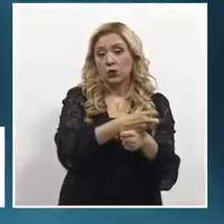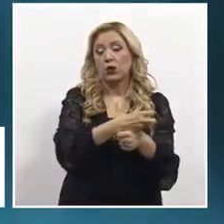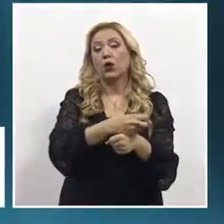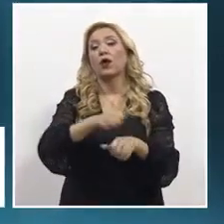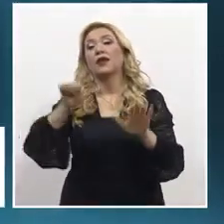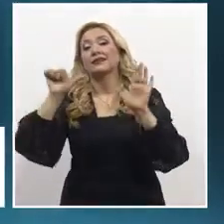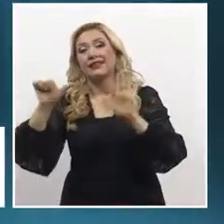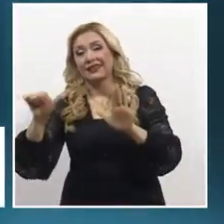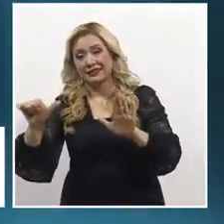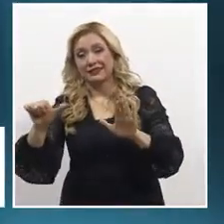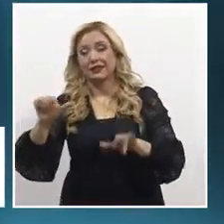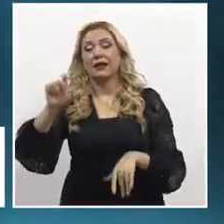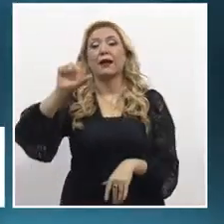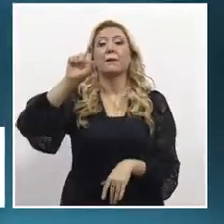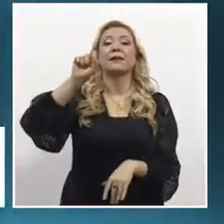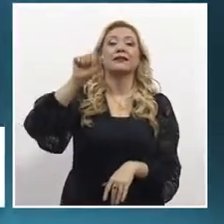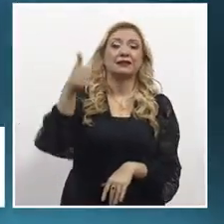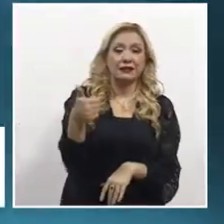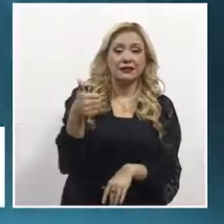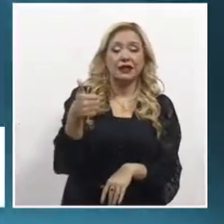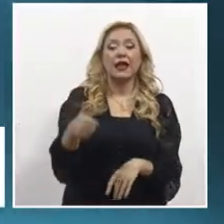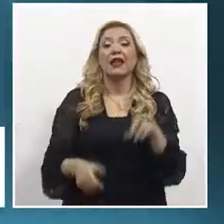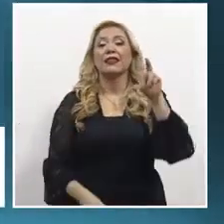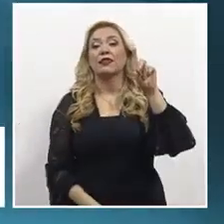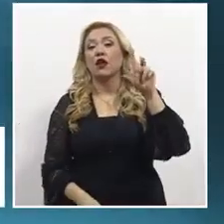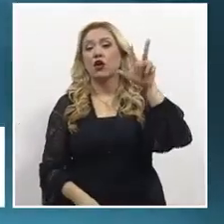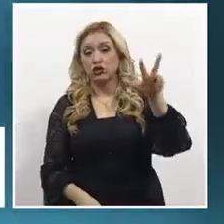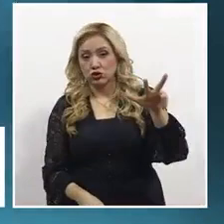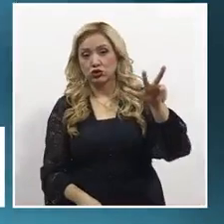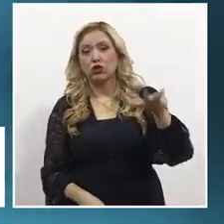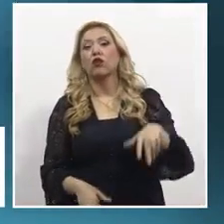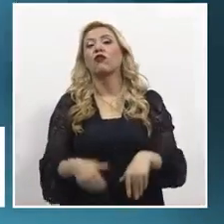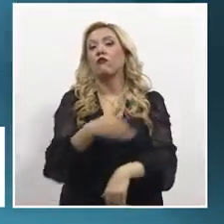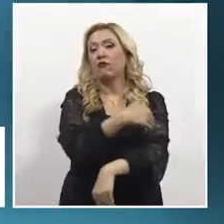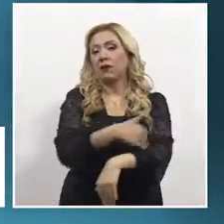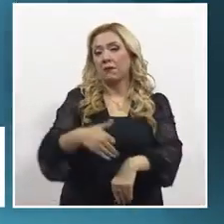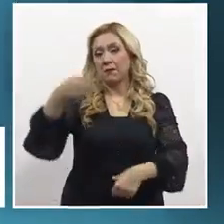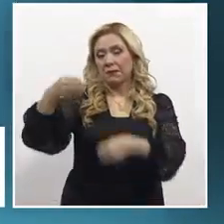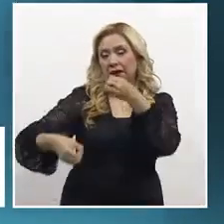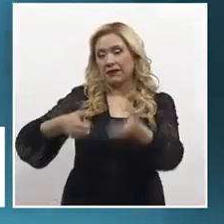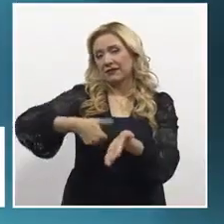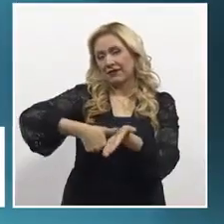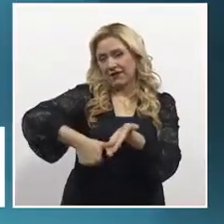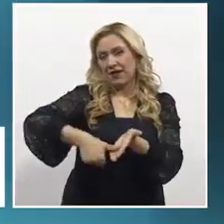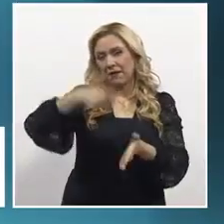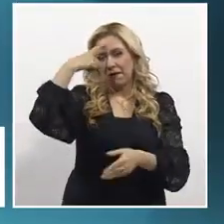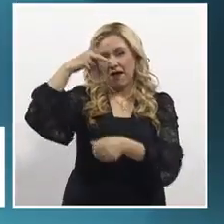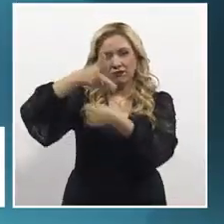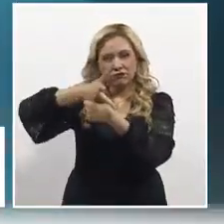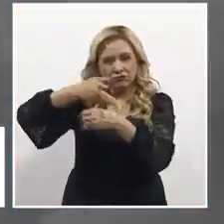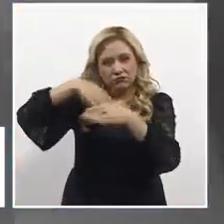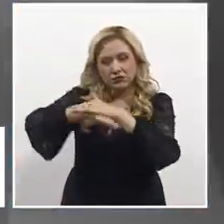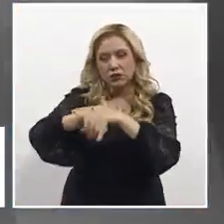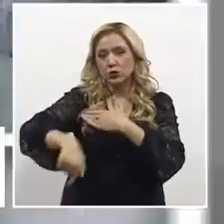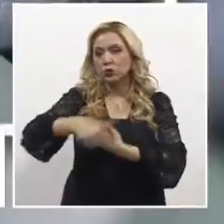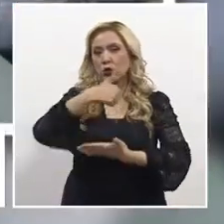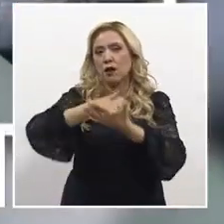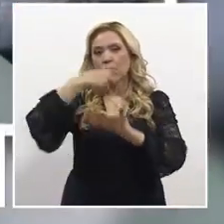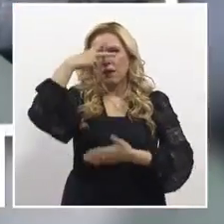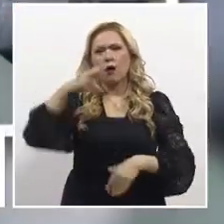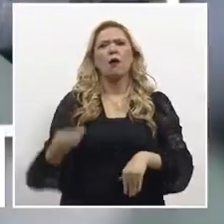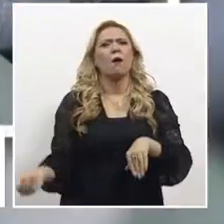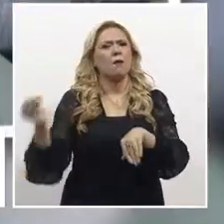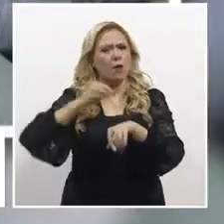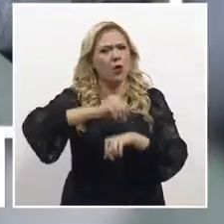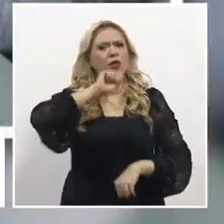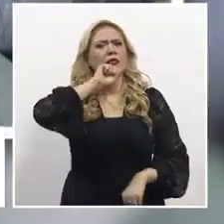16º, 26º y 38º en materia familiar y civil de proceso oral en la Ciudad de México incluirán